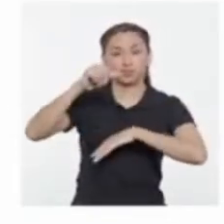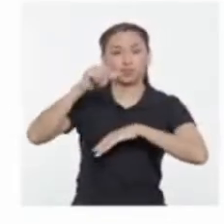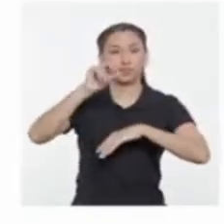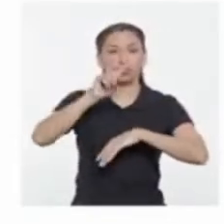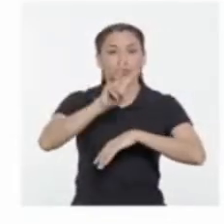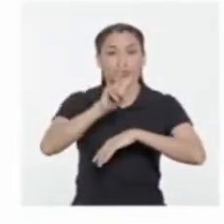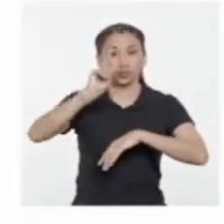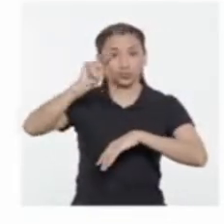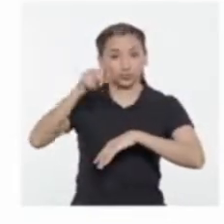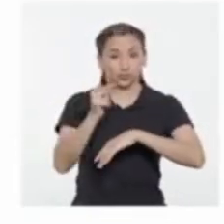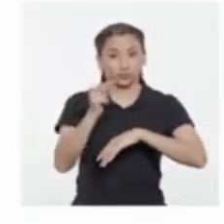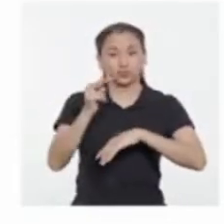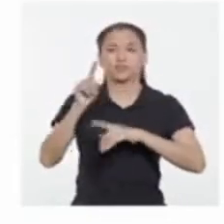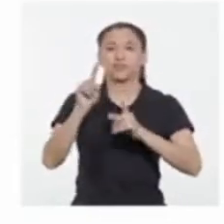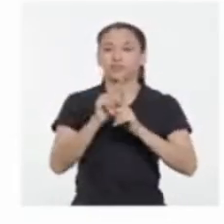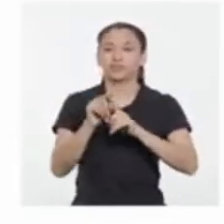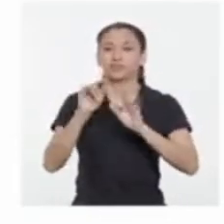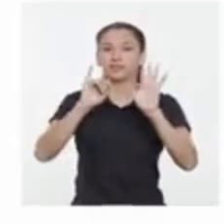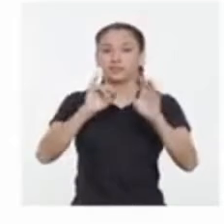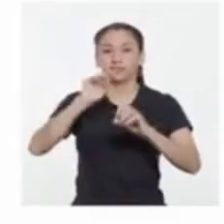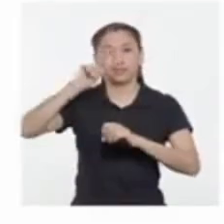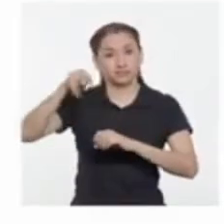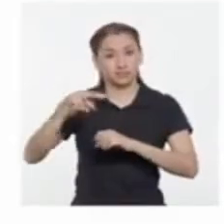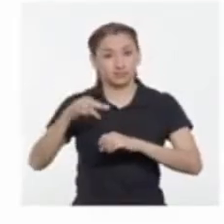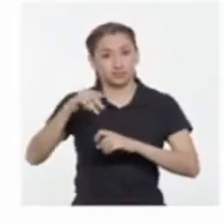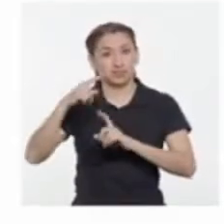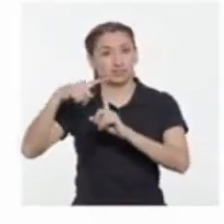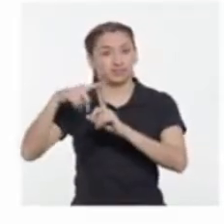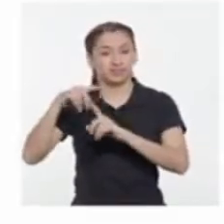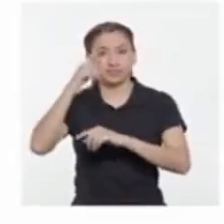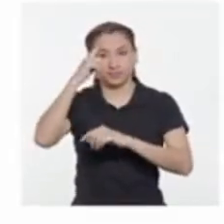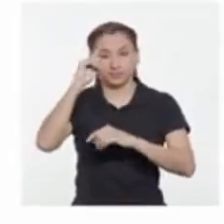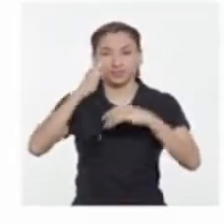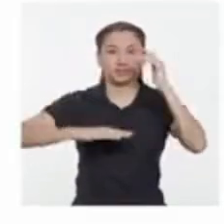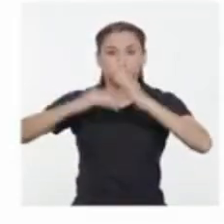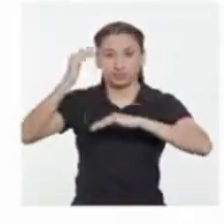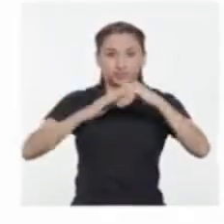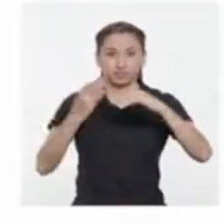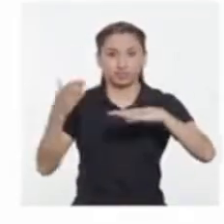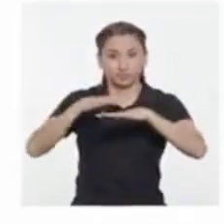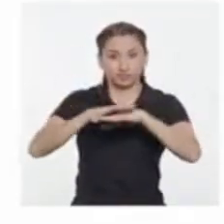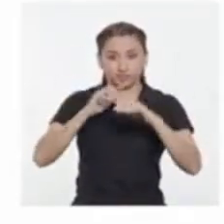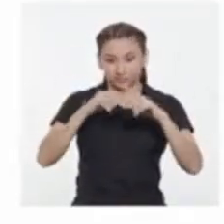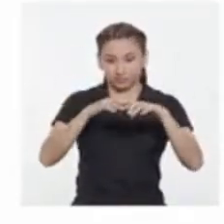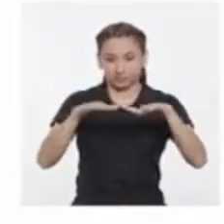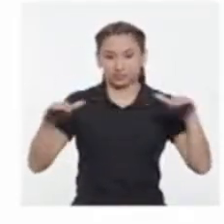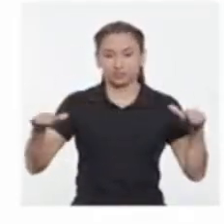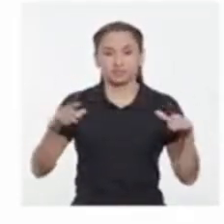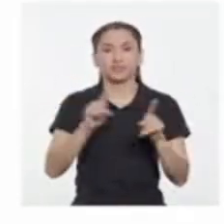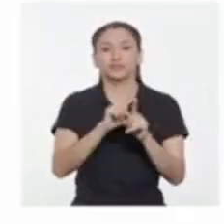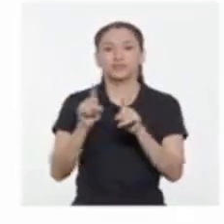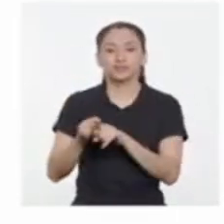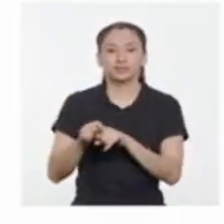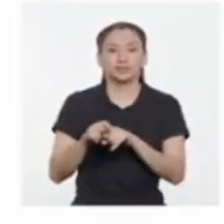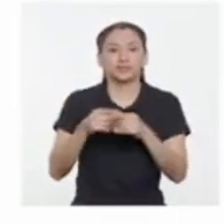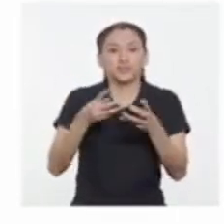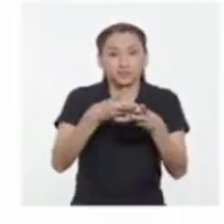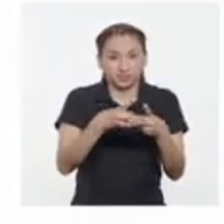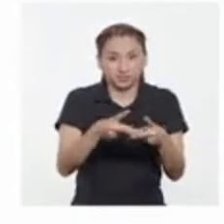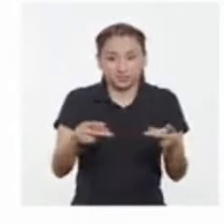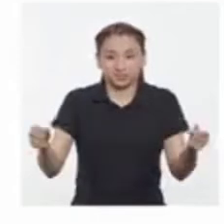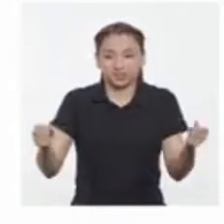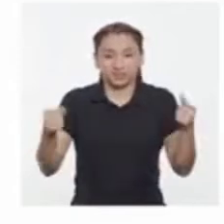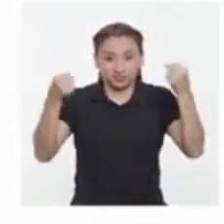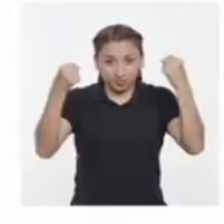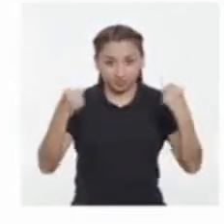6 pulgadas por 6 metros de largo para que soporte la estructura que se construirá sobre ella. Además, el terreno donde